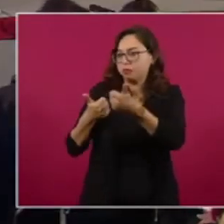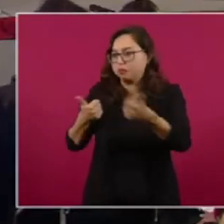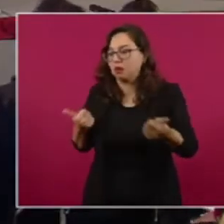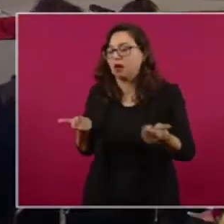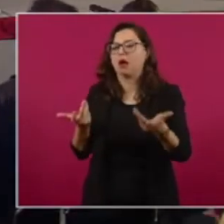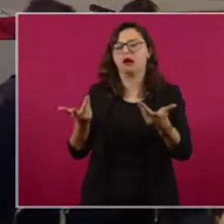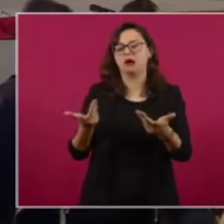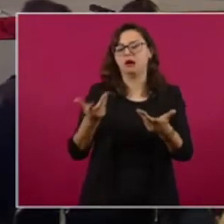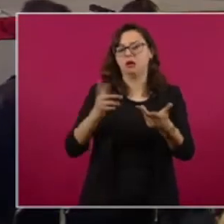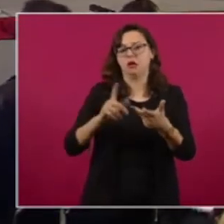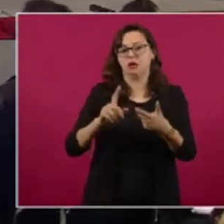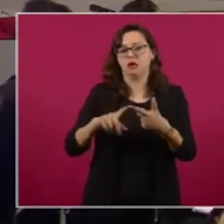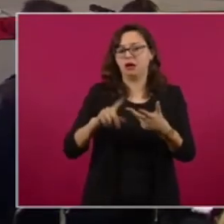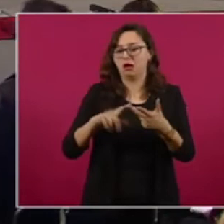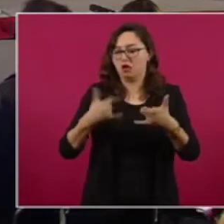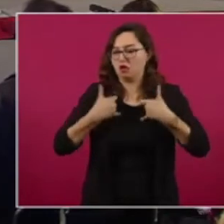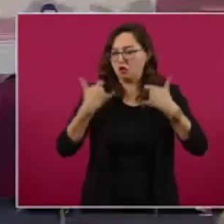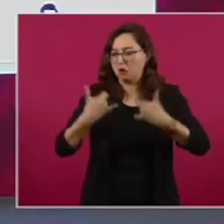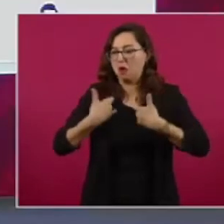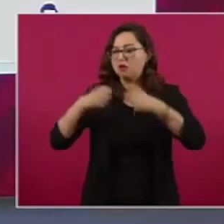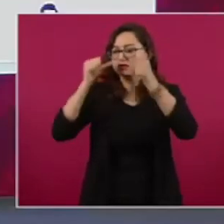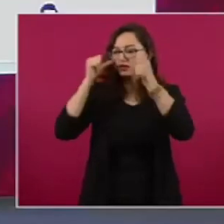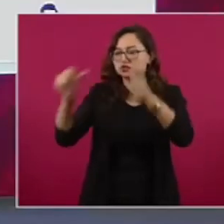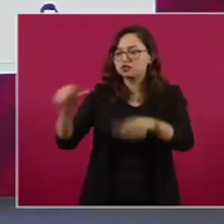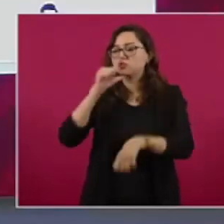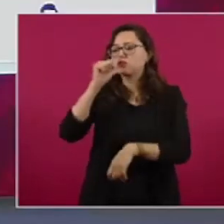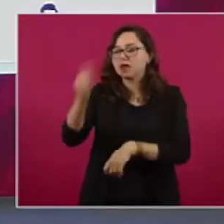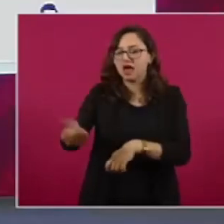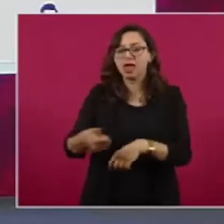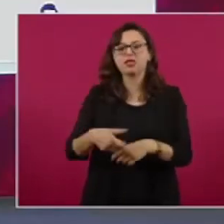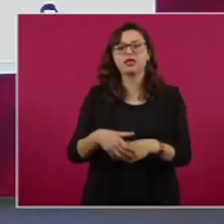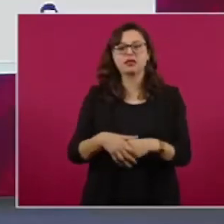se abandonaron los jóvenes.